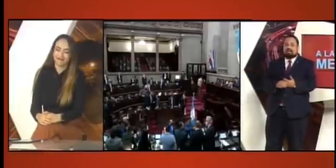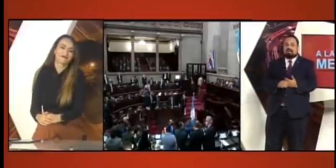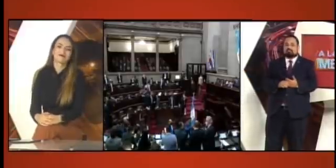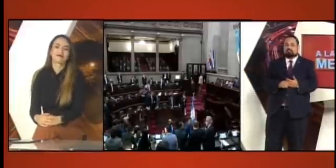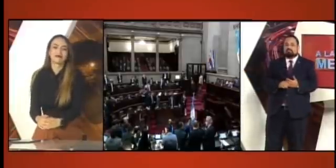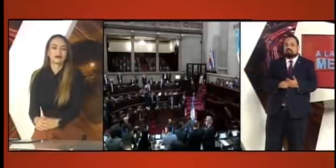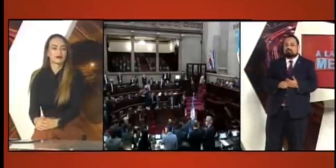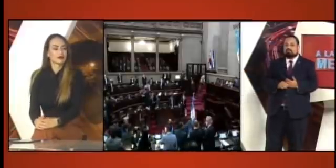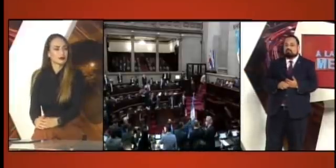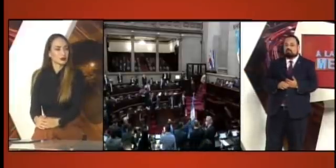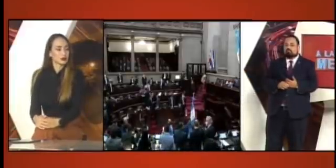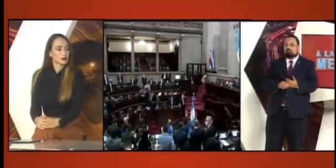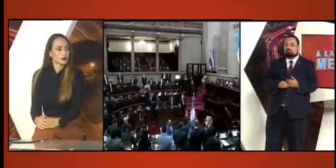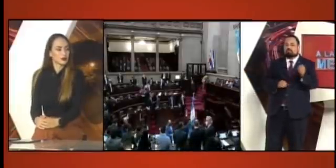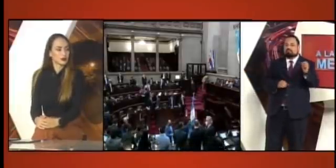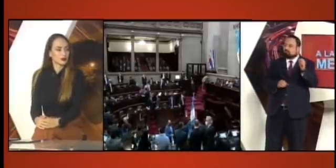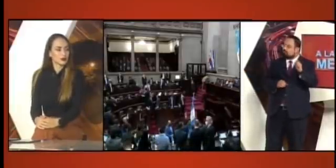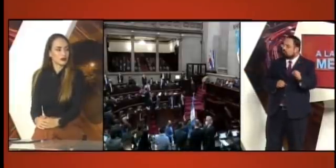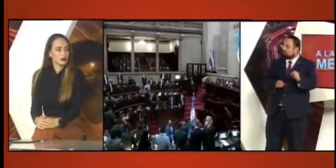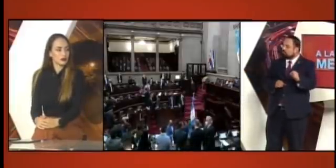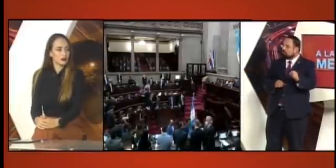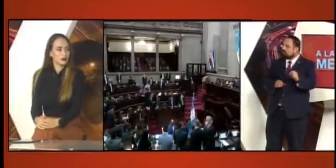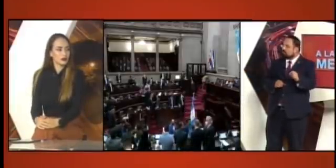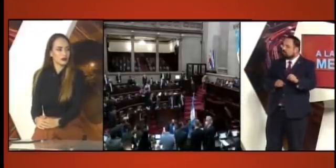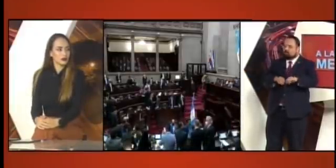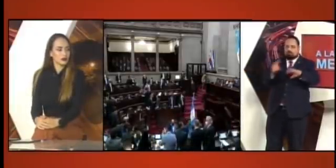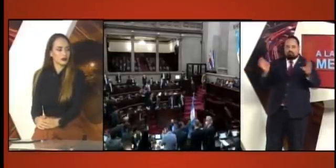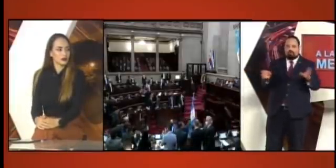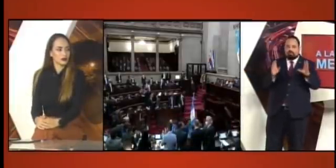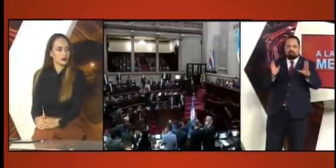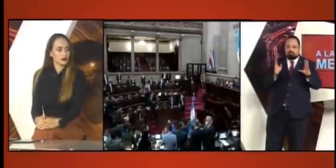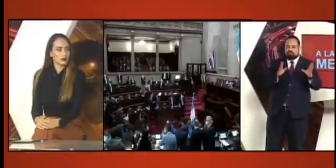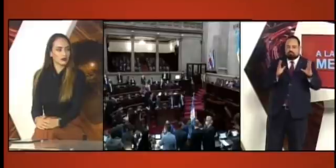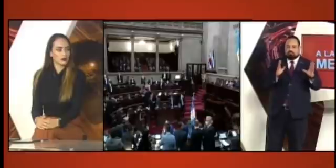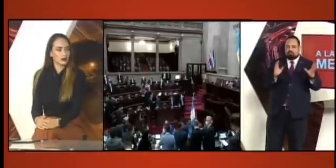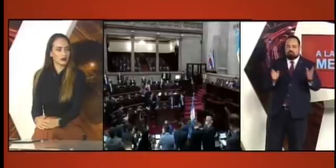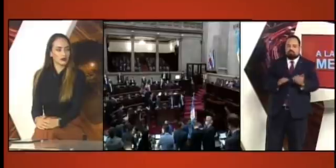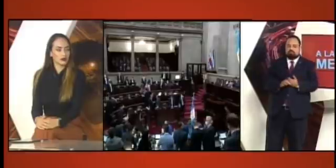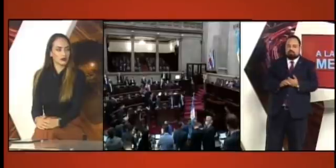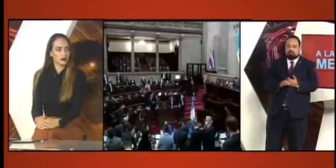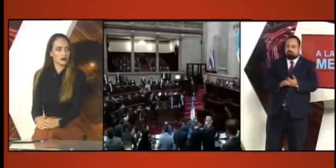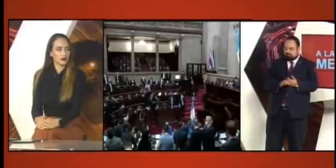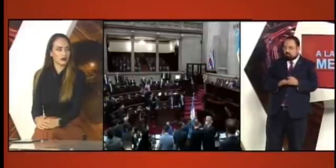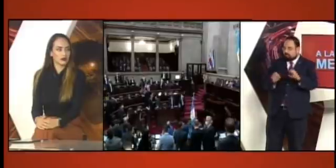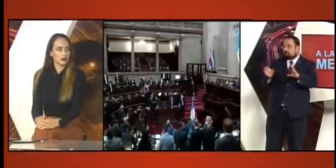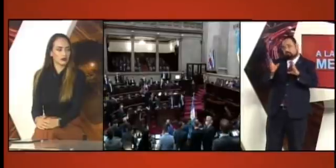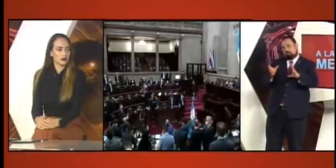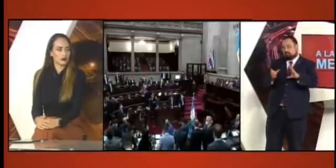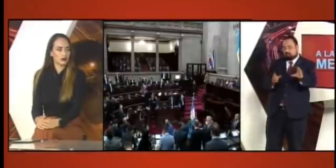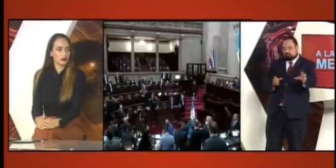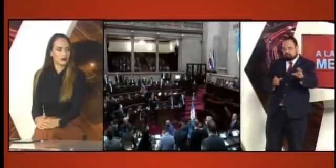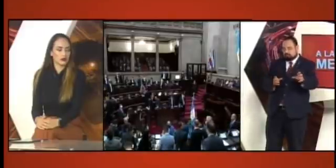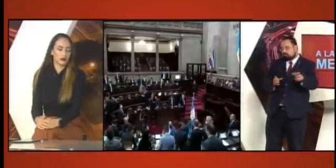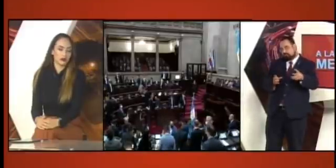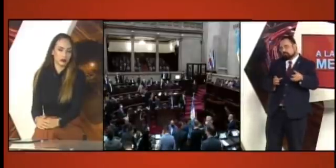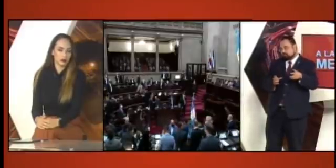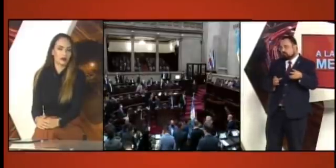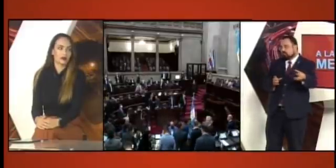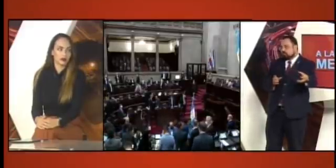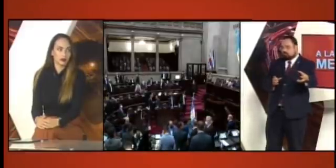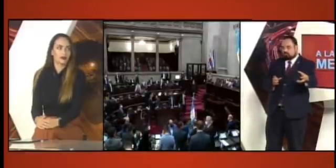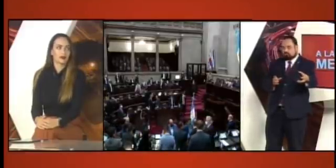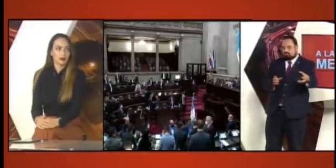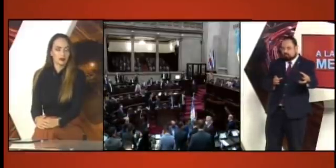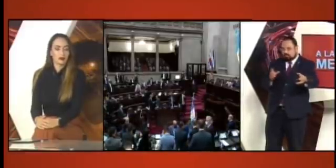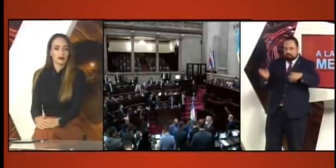estoy llegando también como tú a esa conclusión es decir fuera de los temas jurídicos legales y políticos que al final de cuentas el congreso es